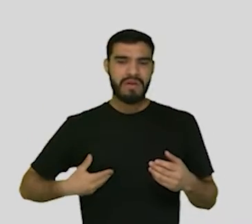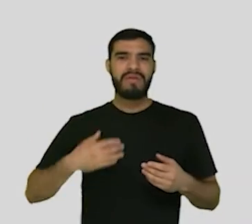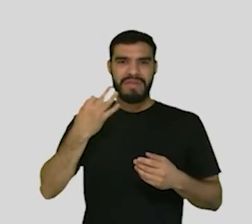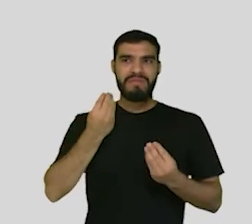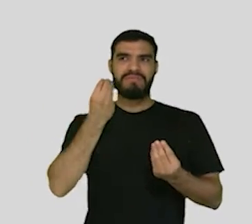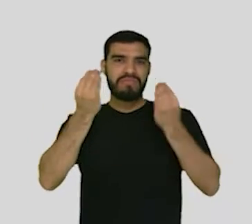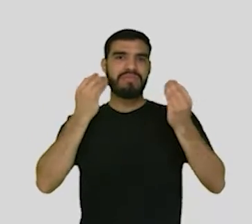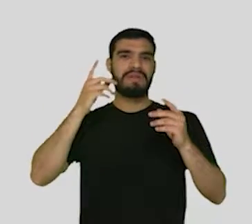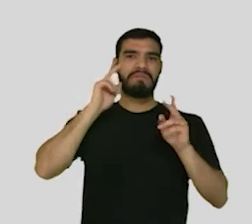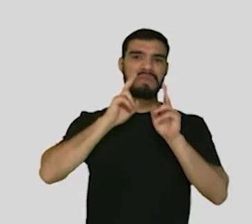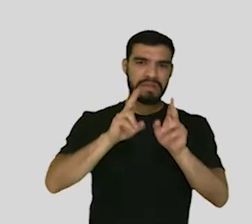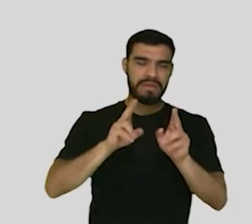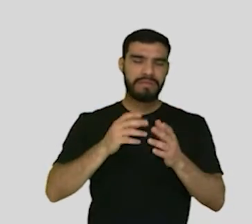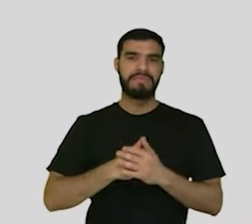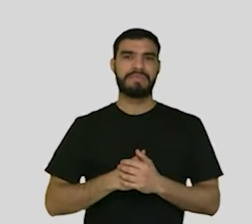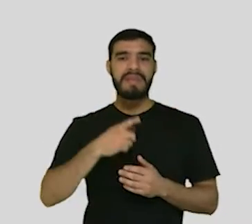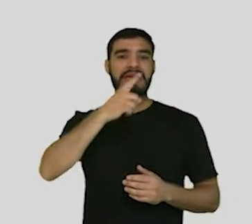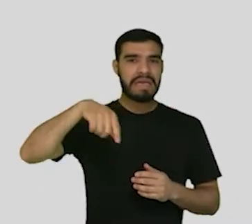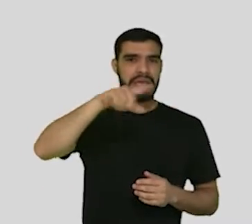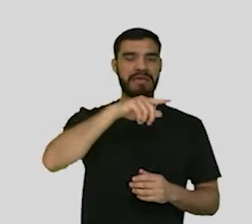hate koteme o gupa o mi espacio.